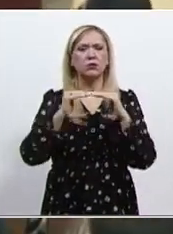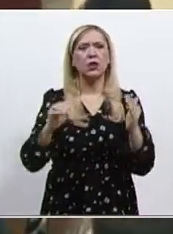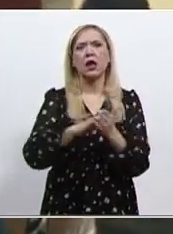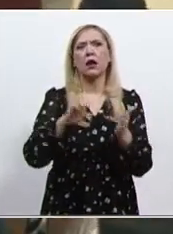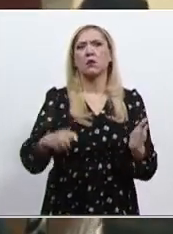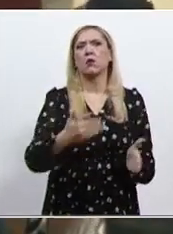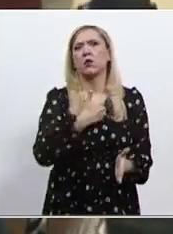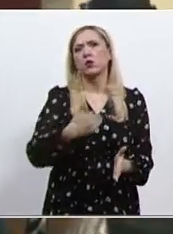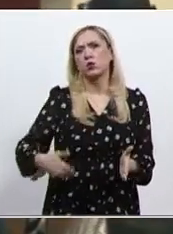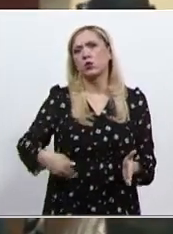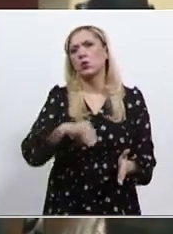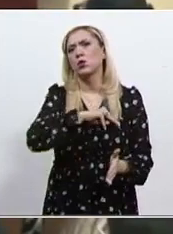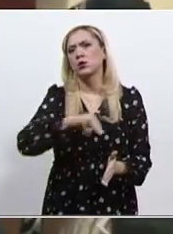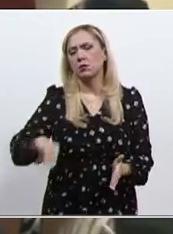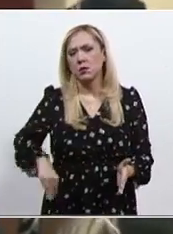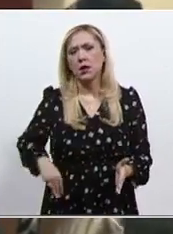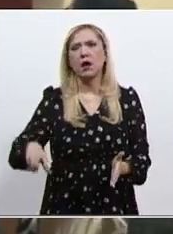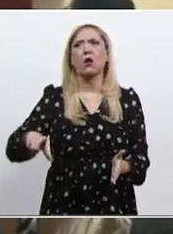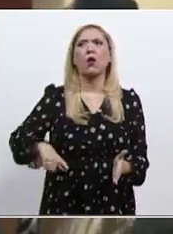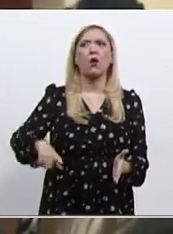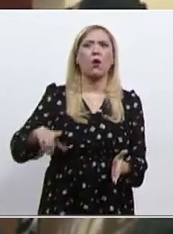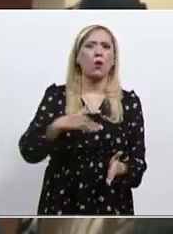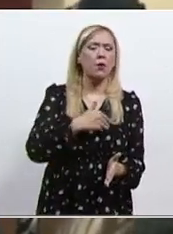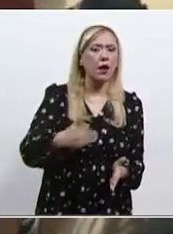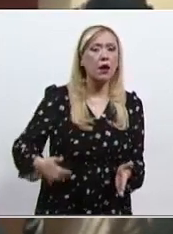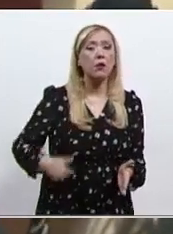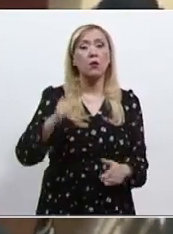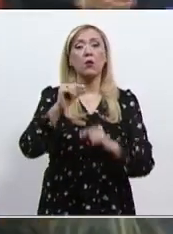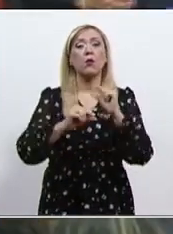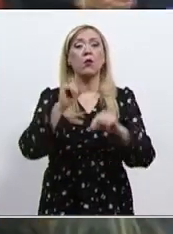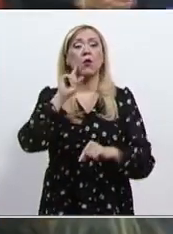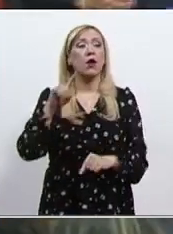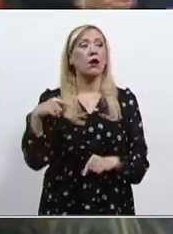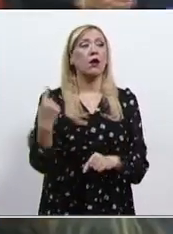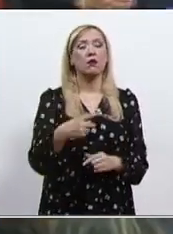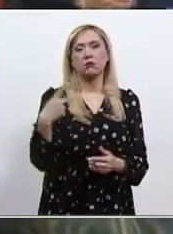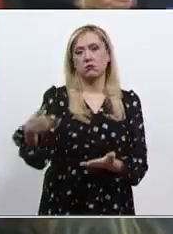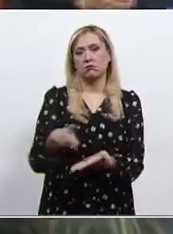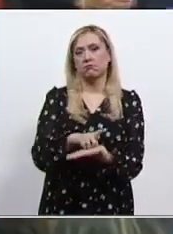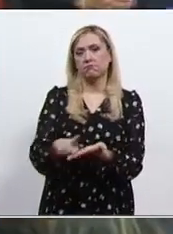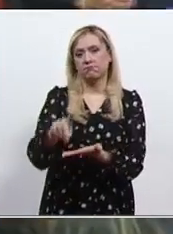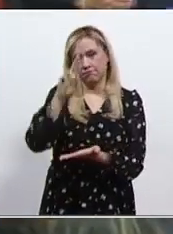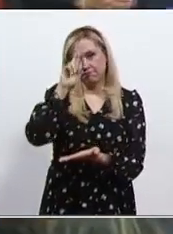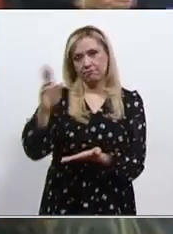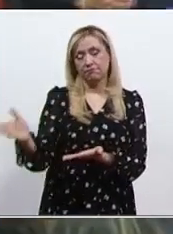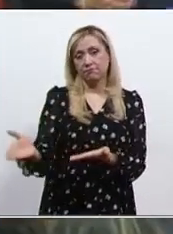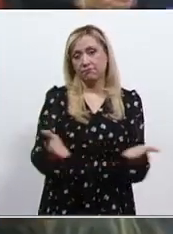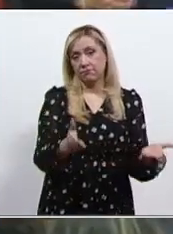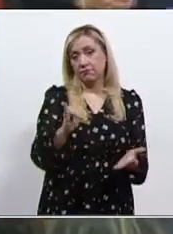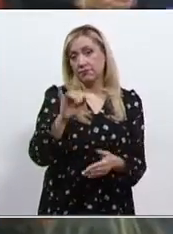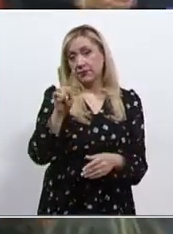presidencias municipales y gubernaturas han permitido a las mujeres ejercer sus derechos políticos